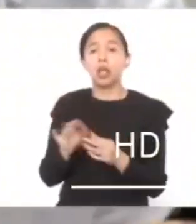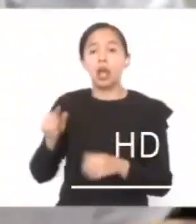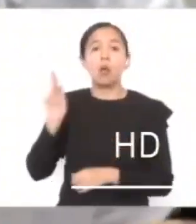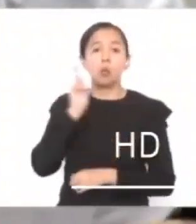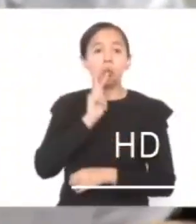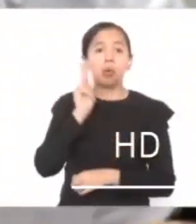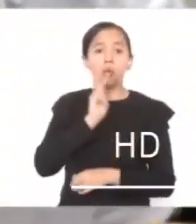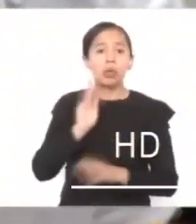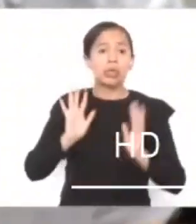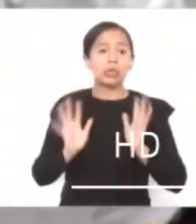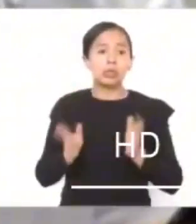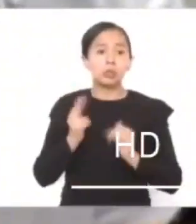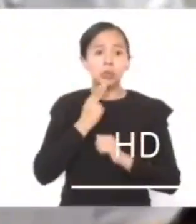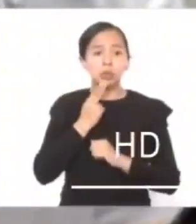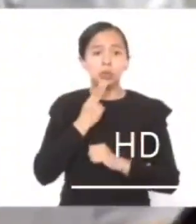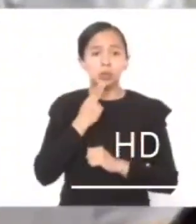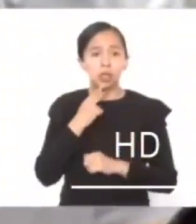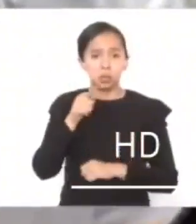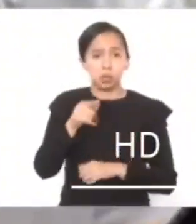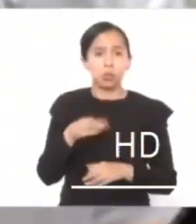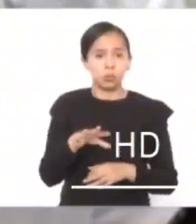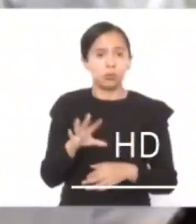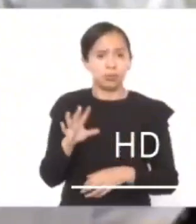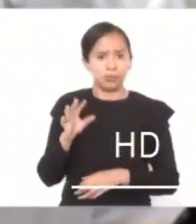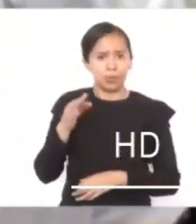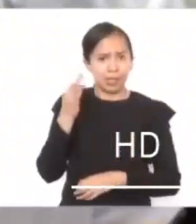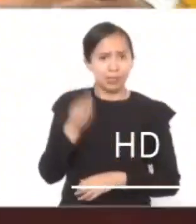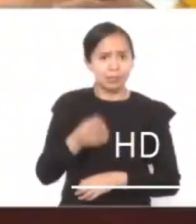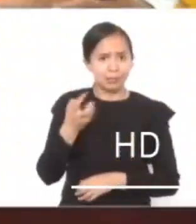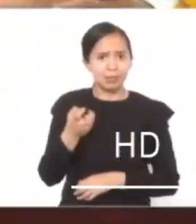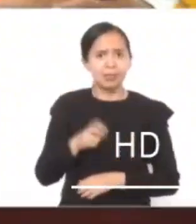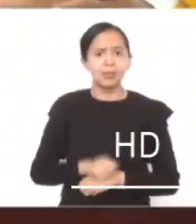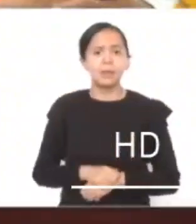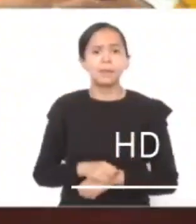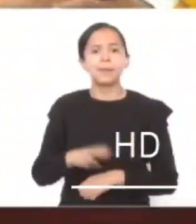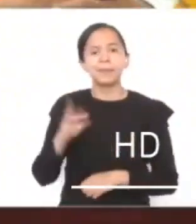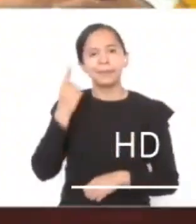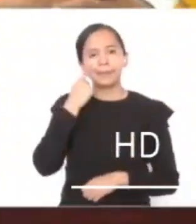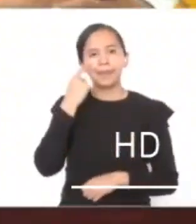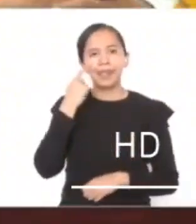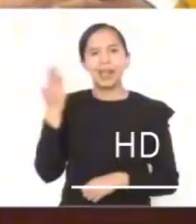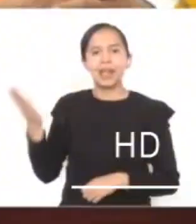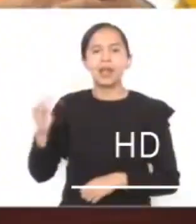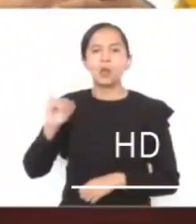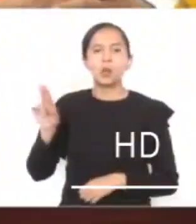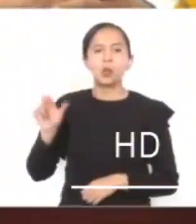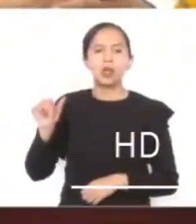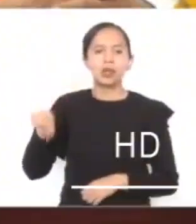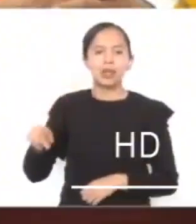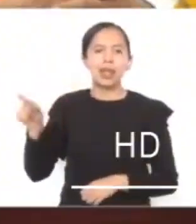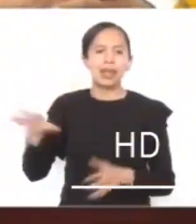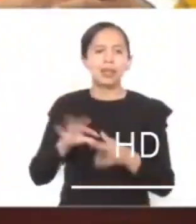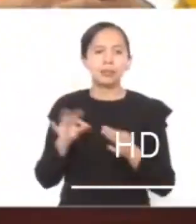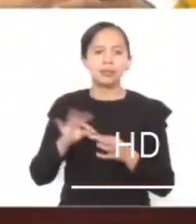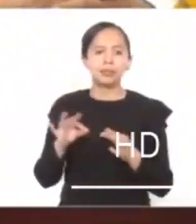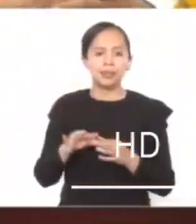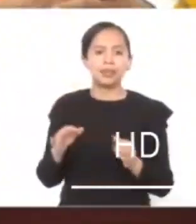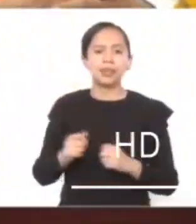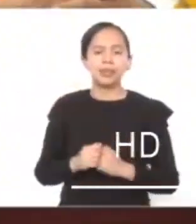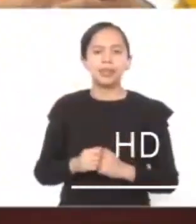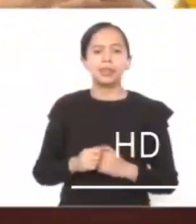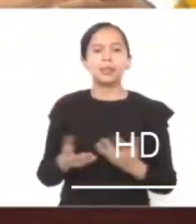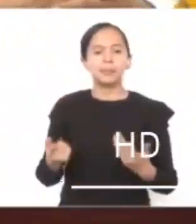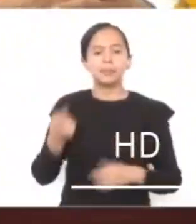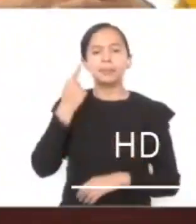aquí dentro de la Ciudad de México. ¿Se puede confirmar? Sí, si quieres eso, Juan Manuel, le pediría que lo abunde.